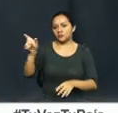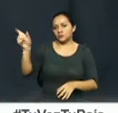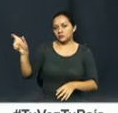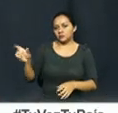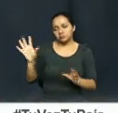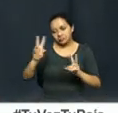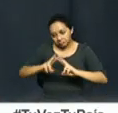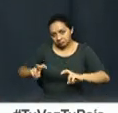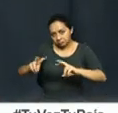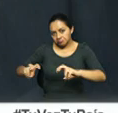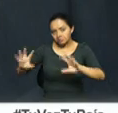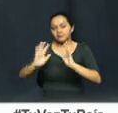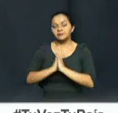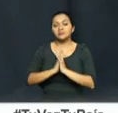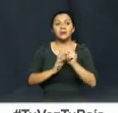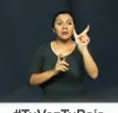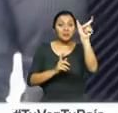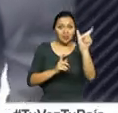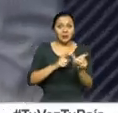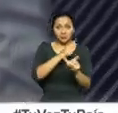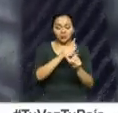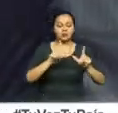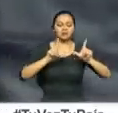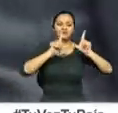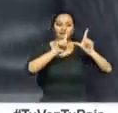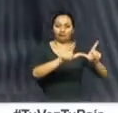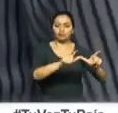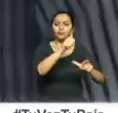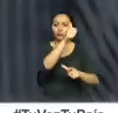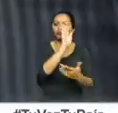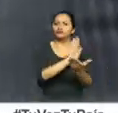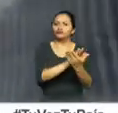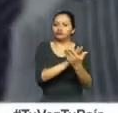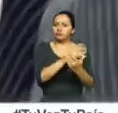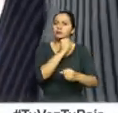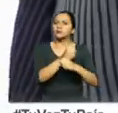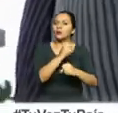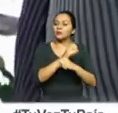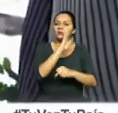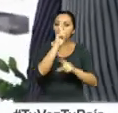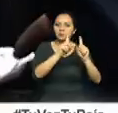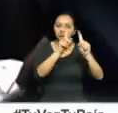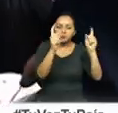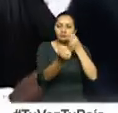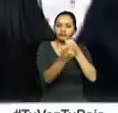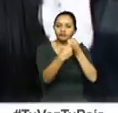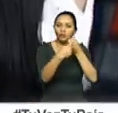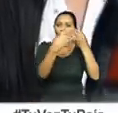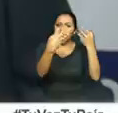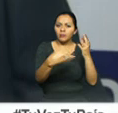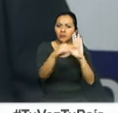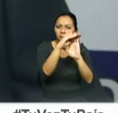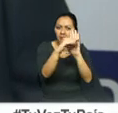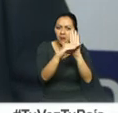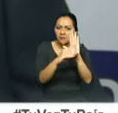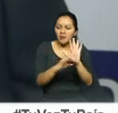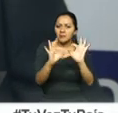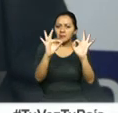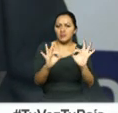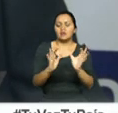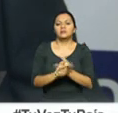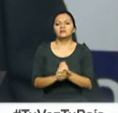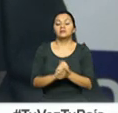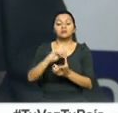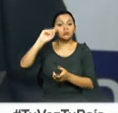Iván Ordóñez, uno de los proveedores condecorados, destacó la transparencia en los procesos de contratación pública. Las políticas